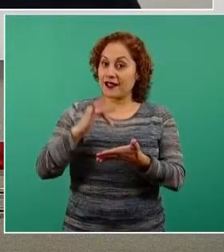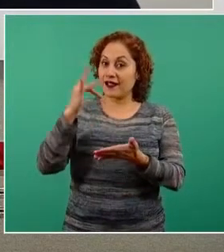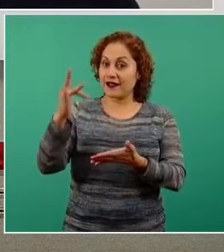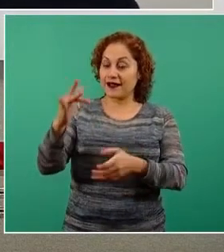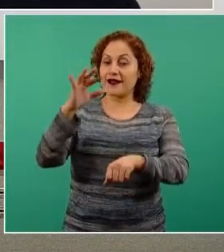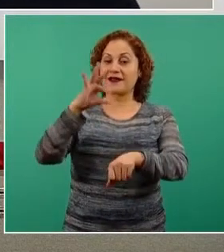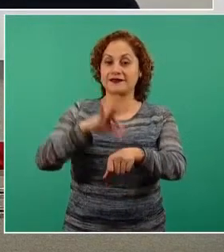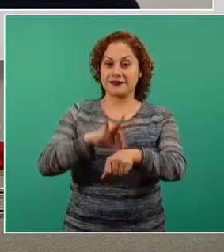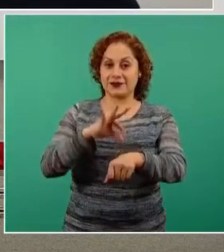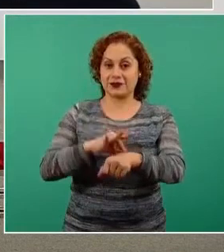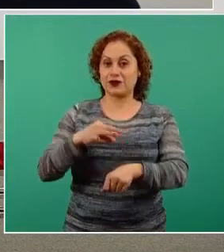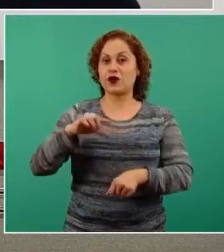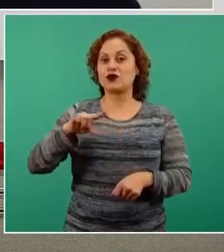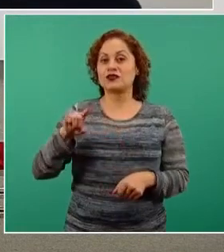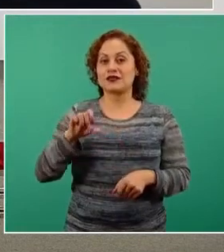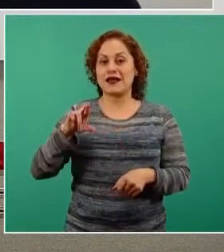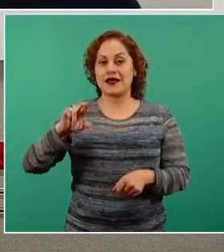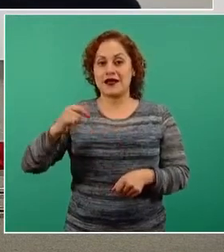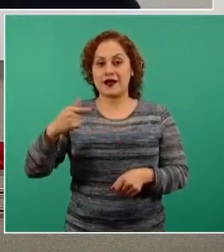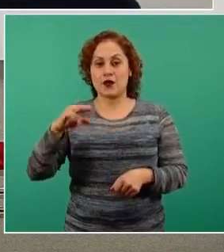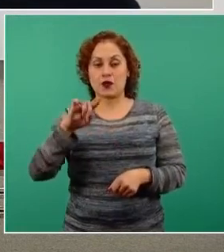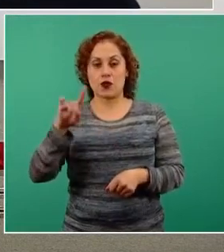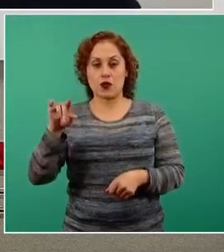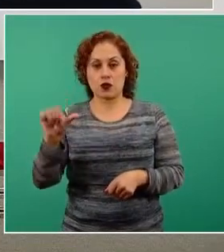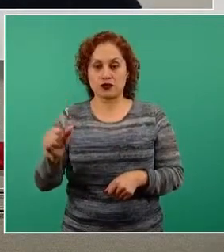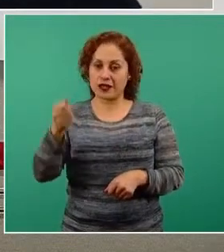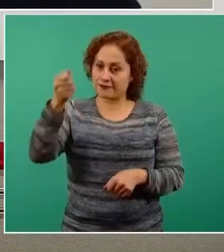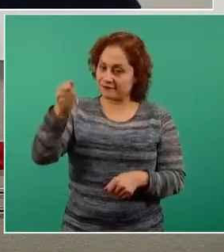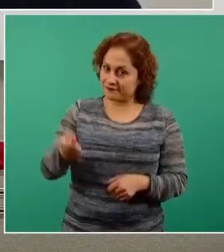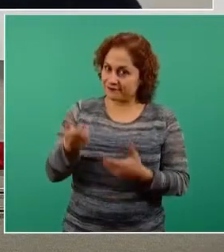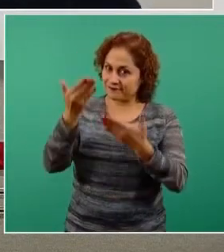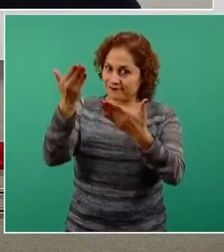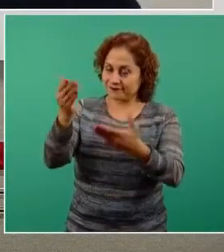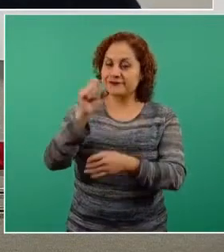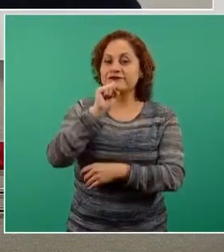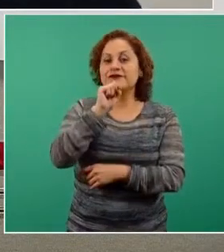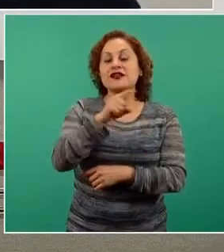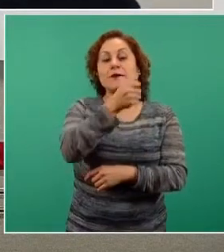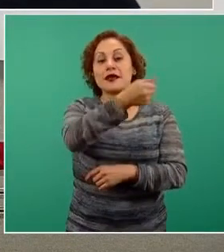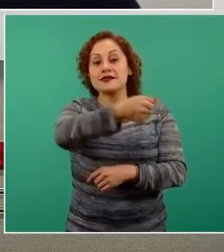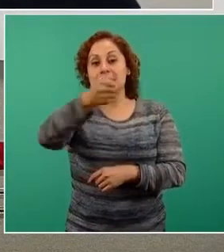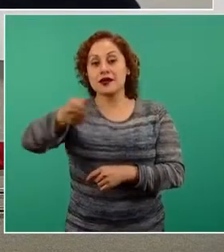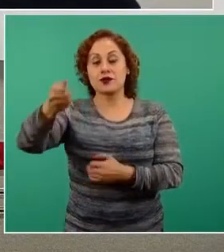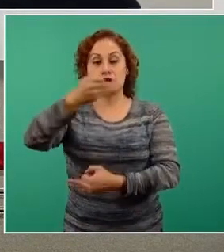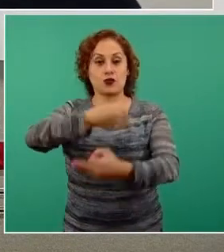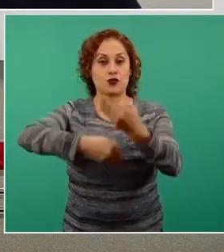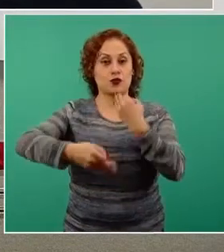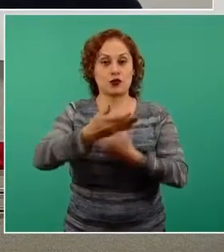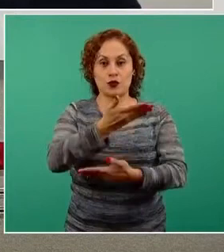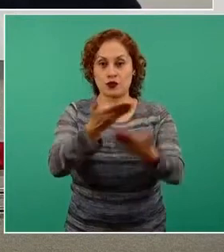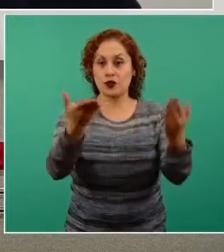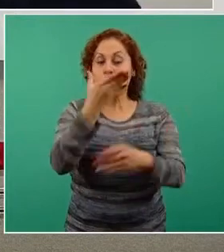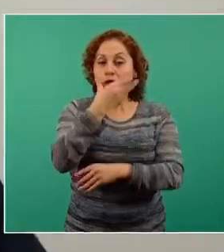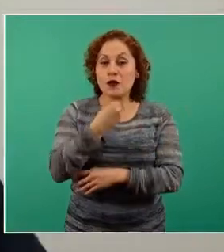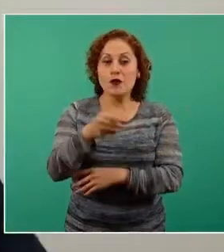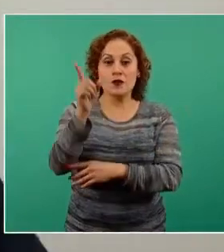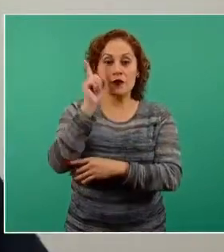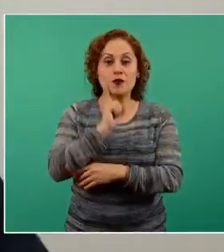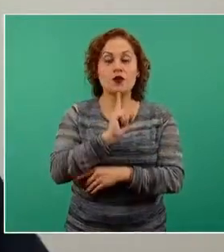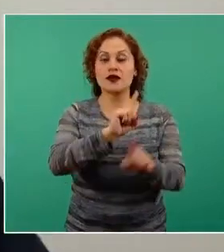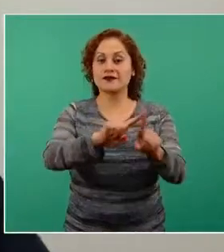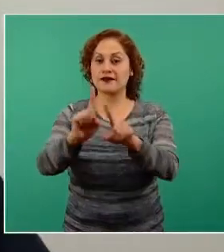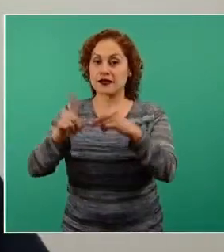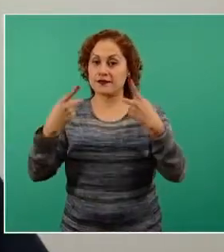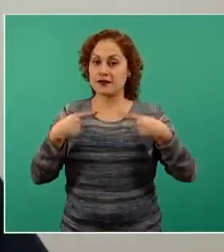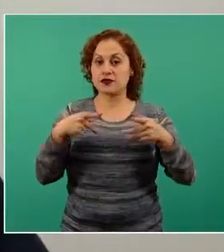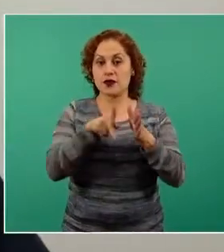estimado doctor Zaragoza. Un saludo también para ti, un saludo para todas y todos los periodistas,